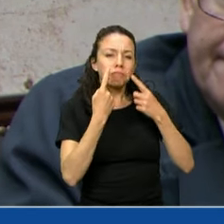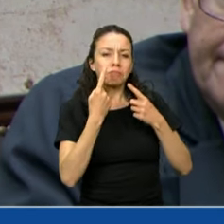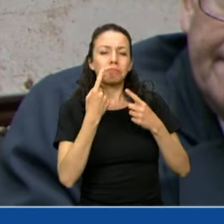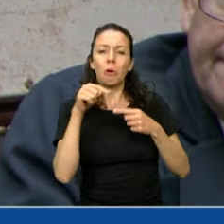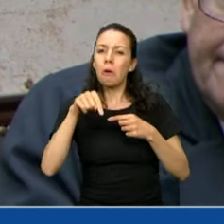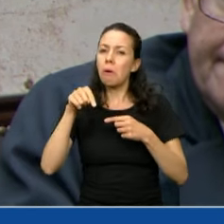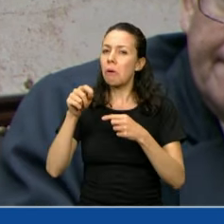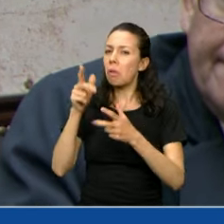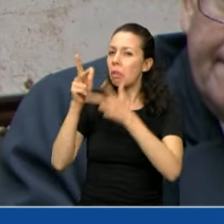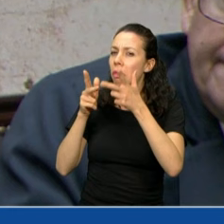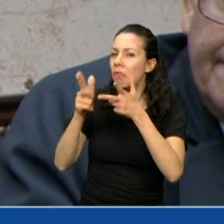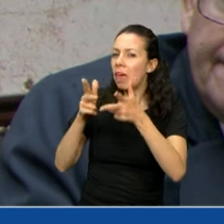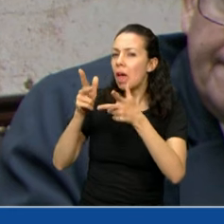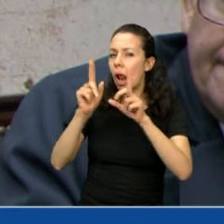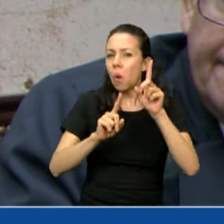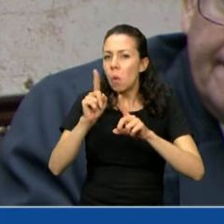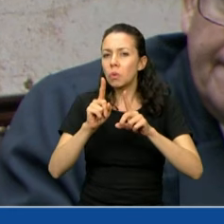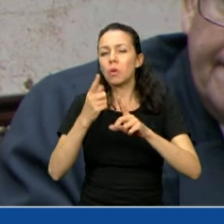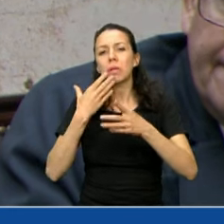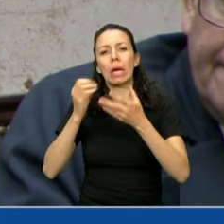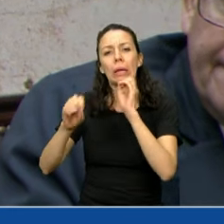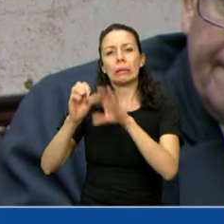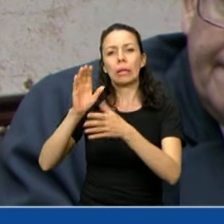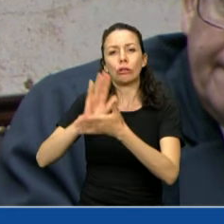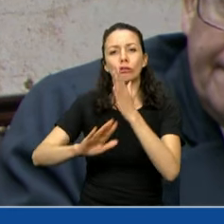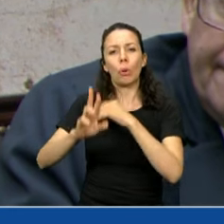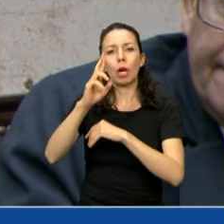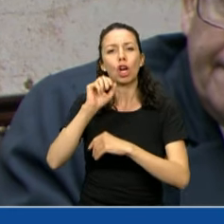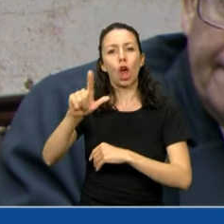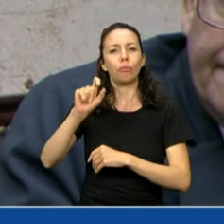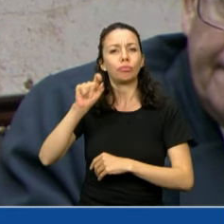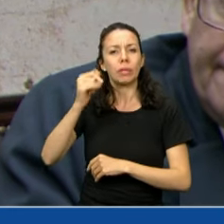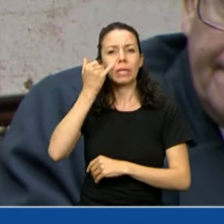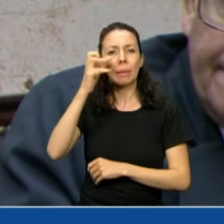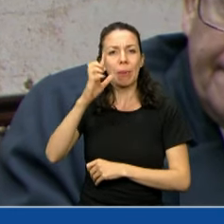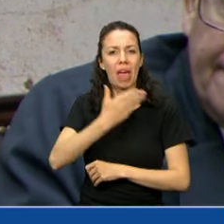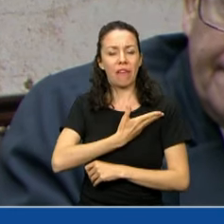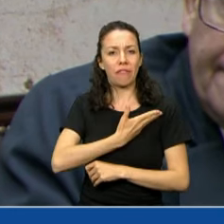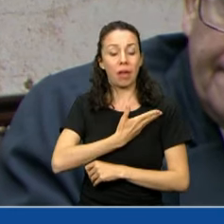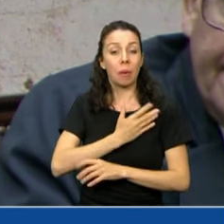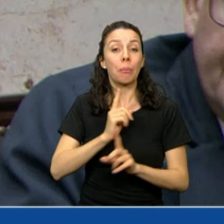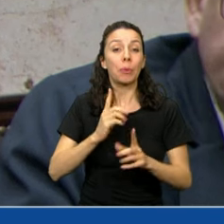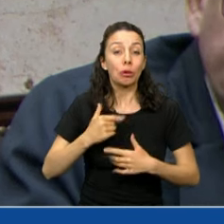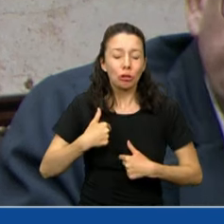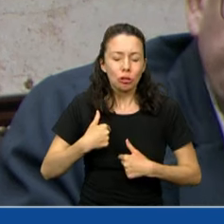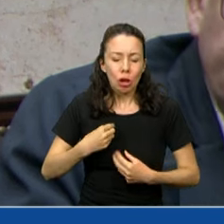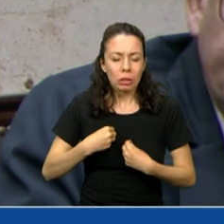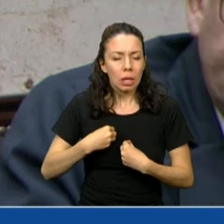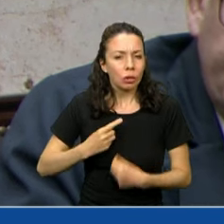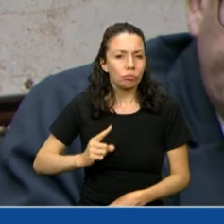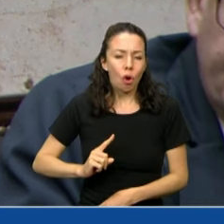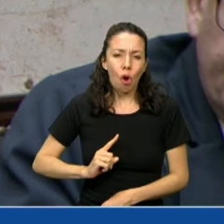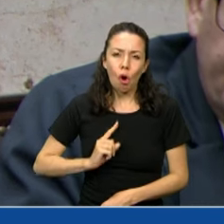críticas en torno al rol de ipf y yo siento un profundo orgullo que nuestra petrolera de